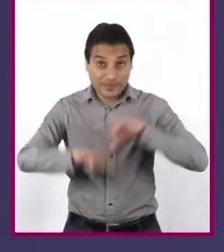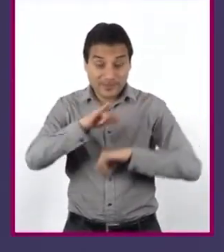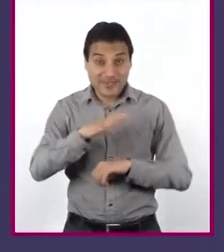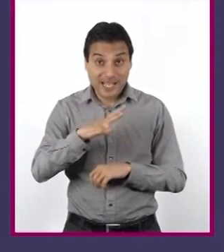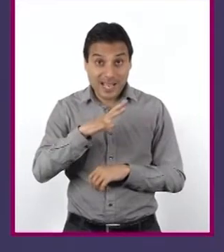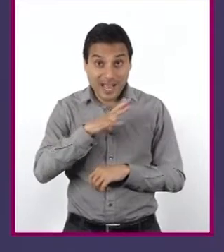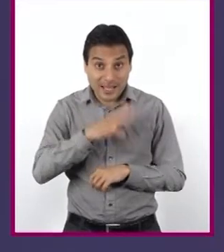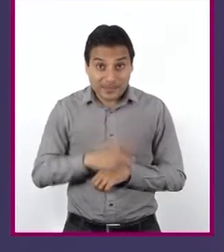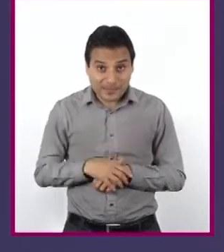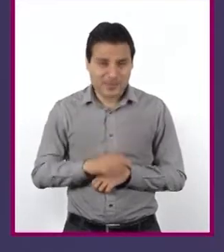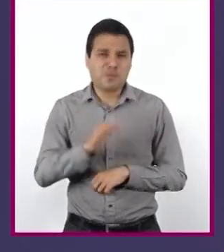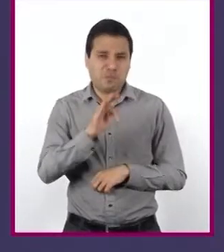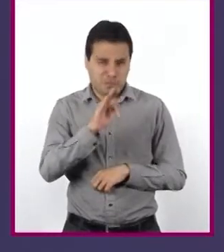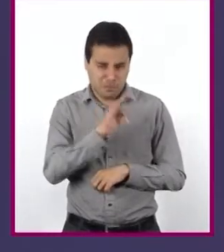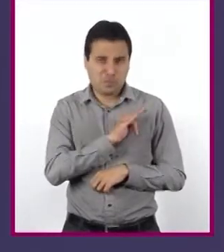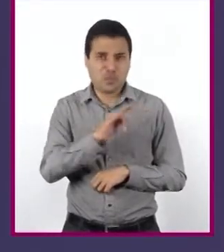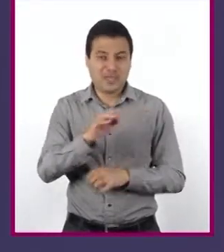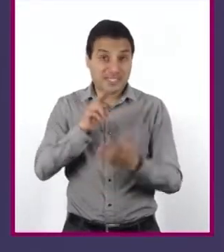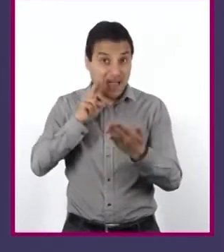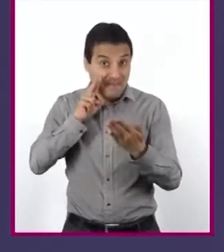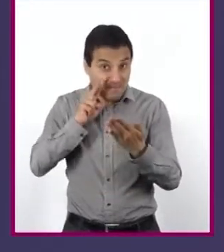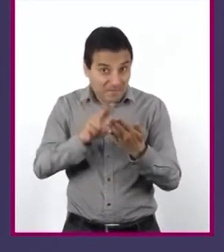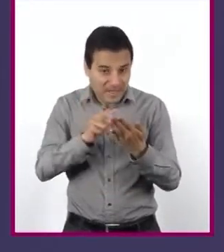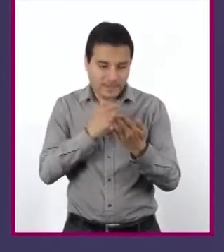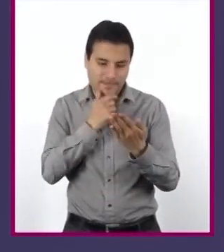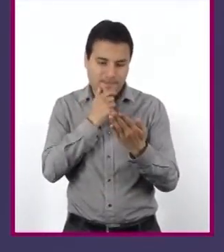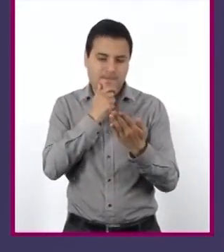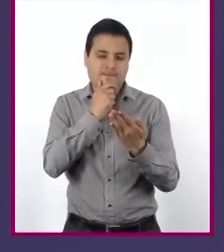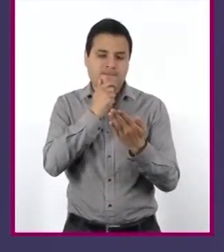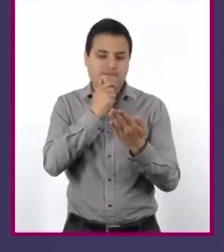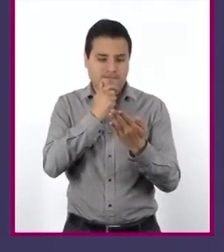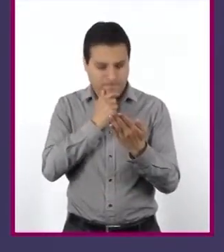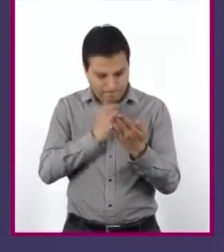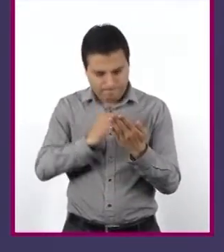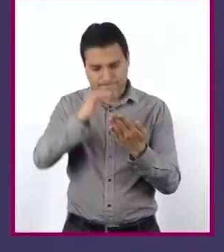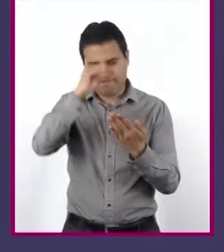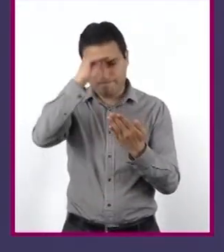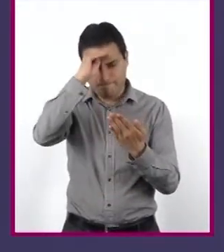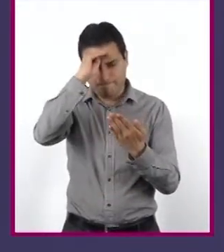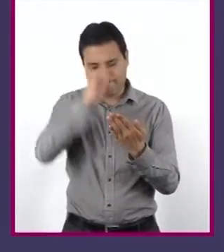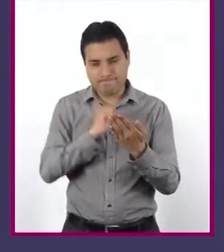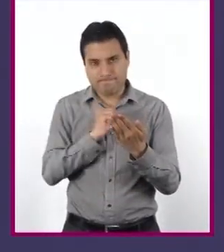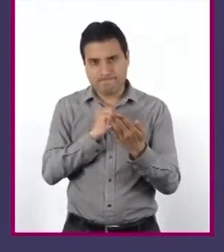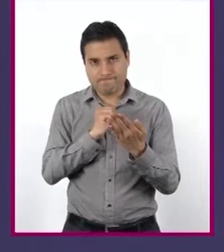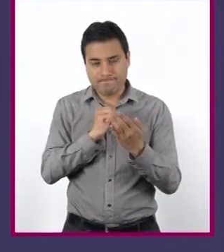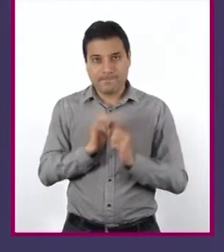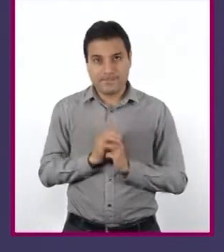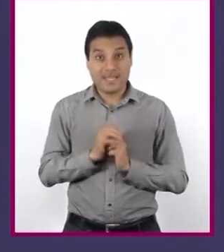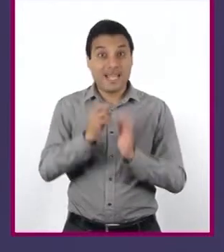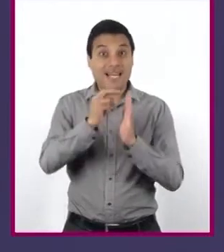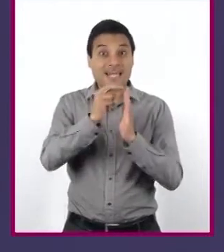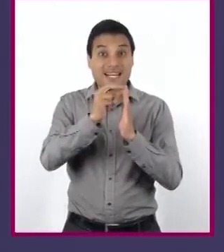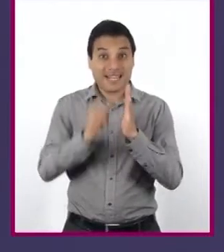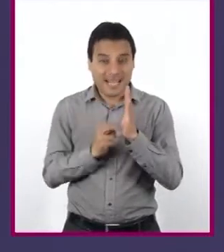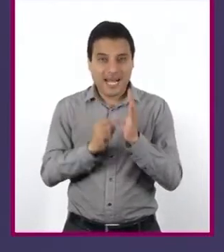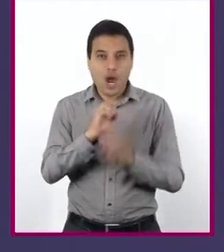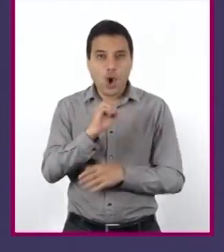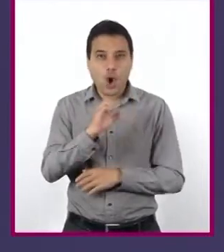pueden consultarlo para retroalimentar y reflexionar sobre el uso de la regla del octeto de